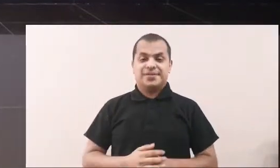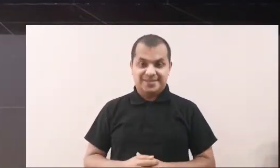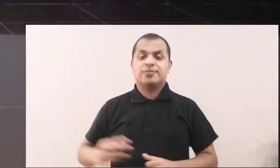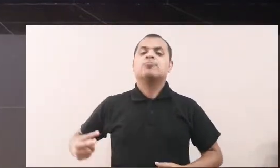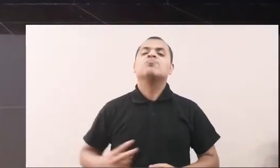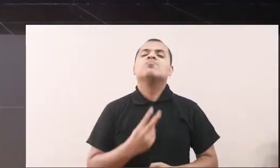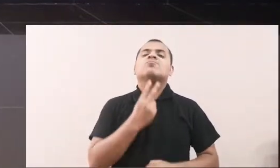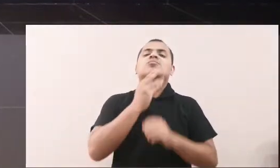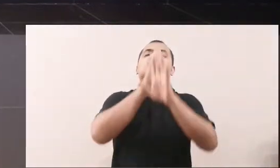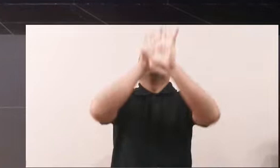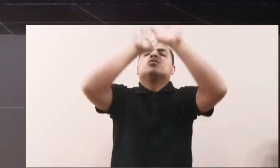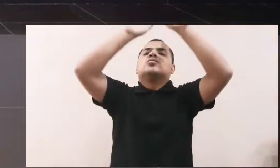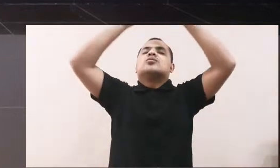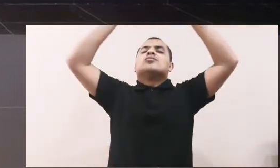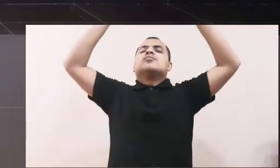Subo tomando aire,